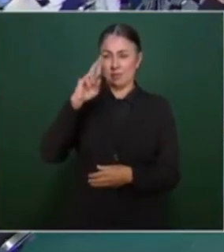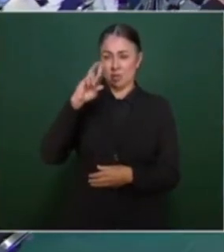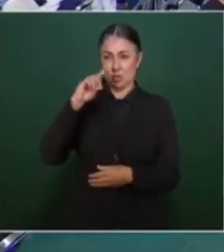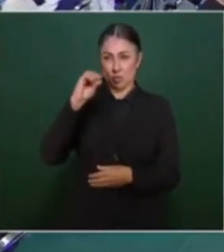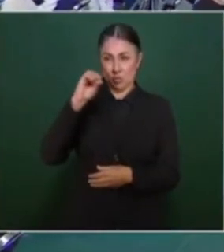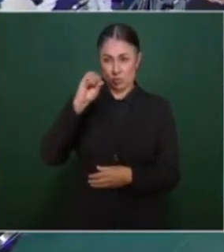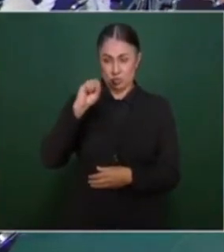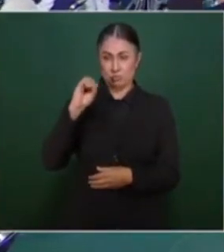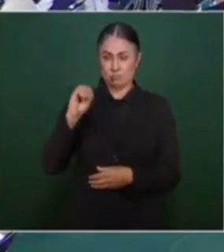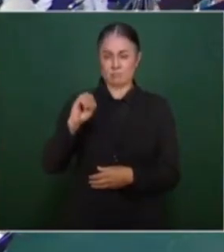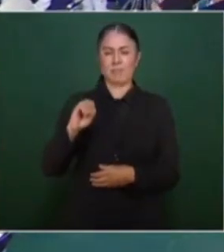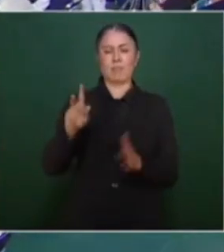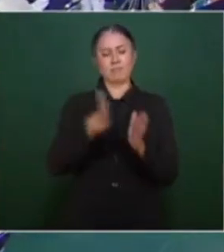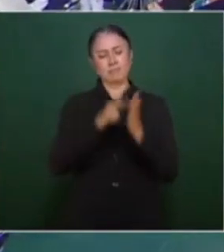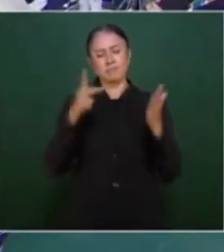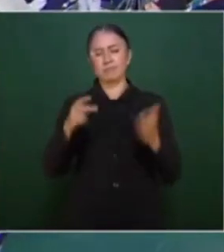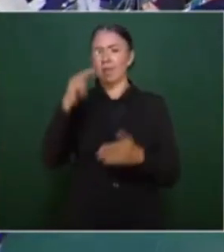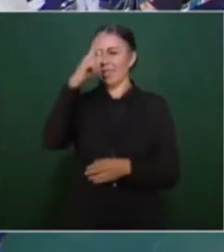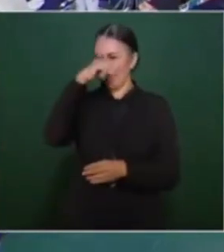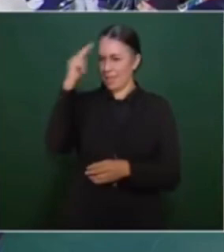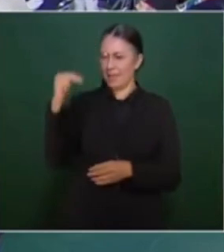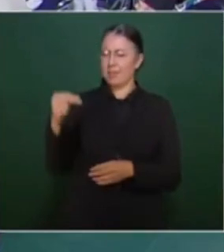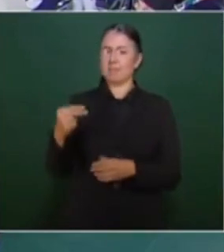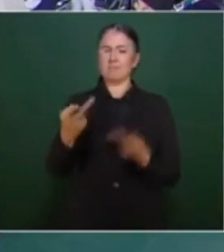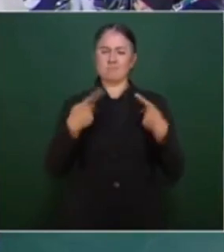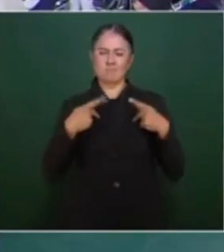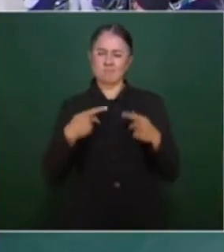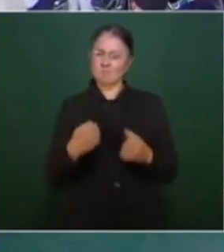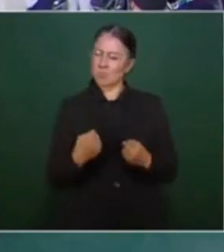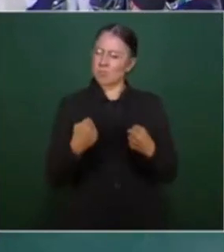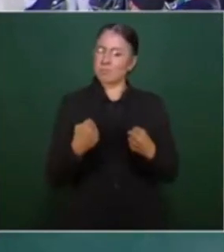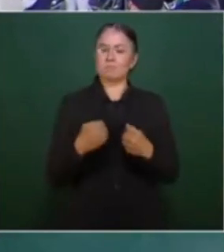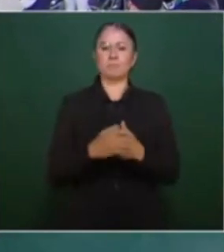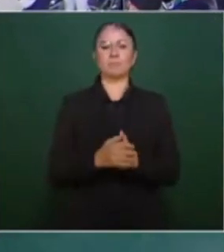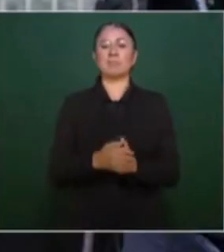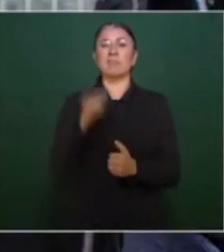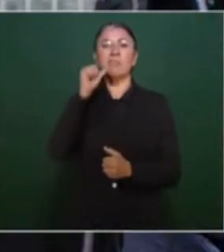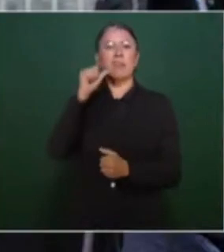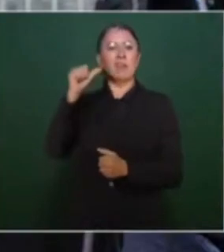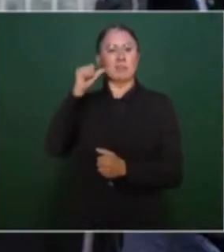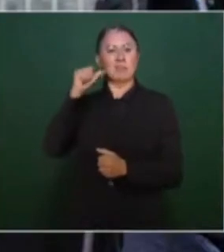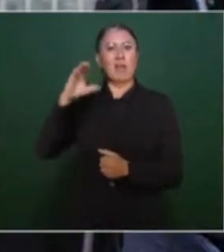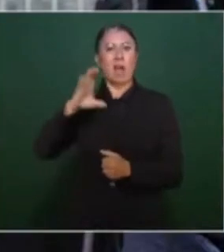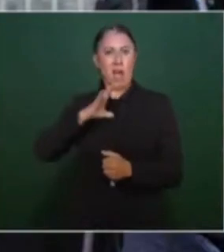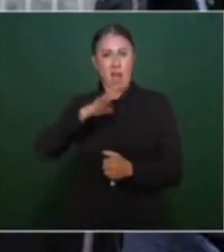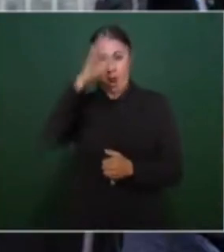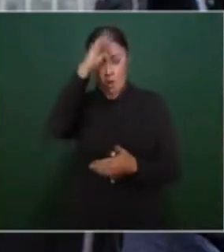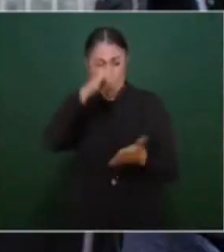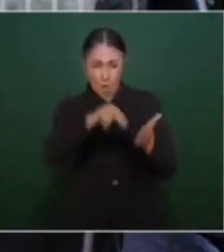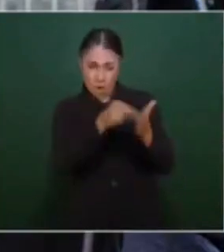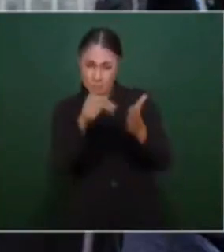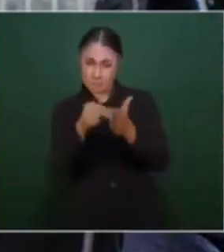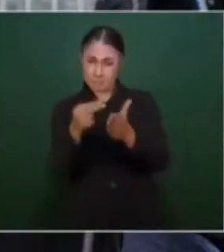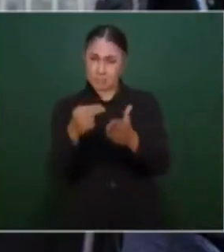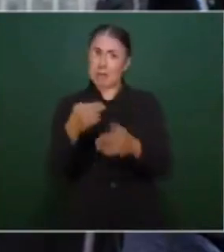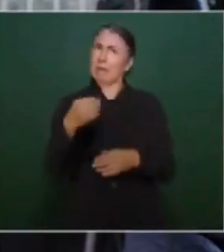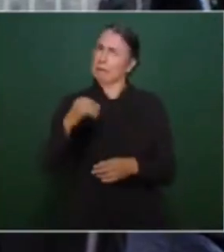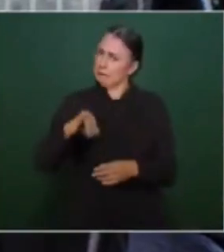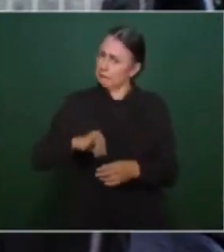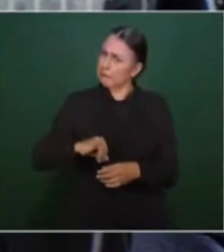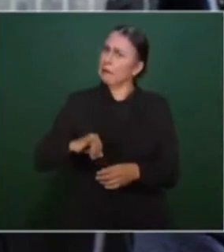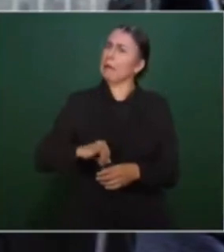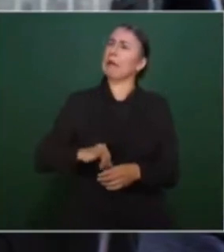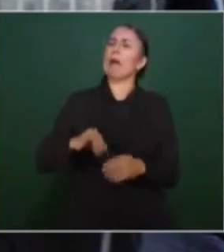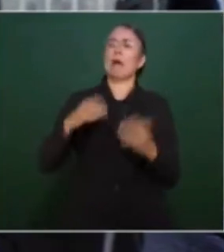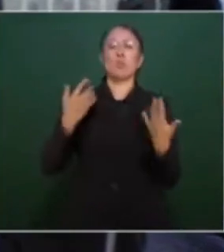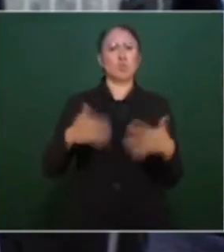Gente y Poder. Ayer se firmó un convenio muy interesante, a la gente le